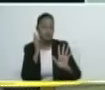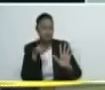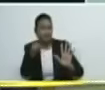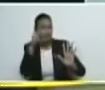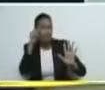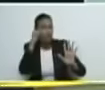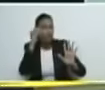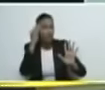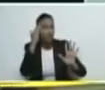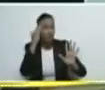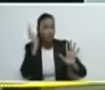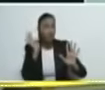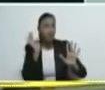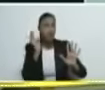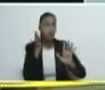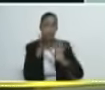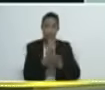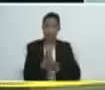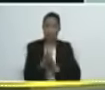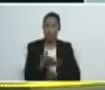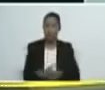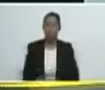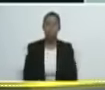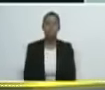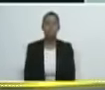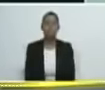La manito de la última cola, ¿la recuerdan?